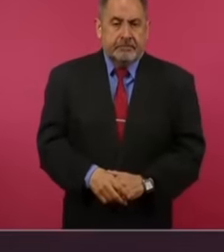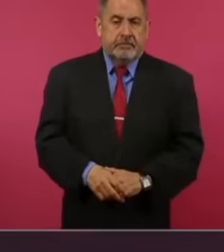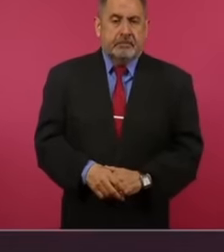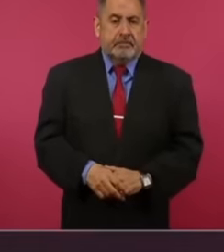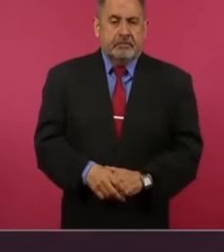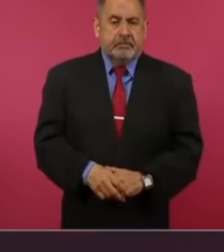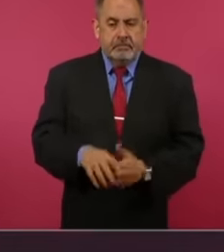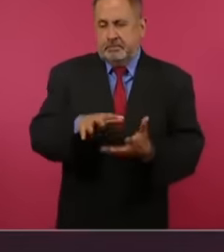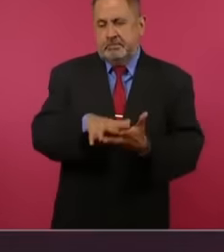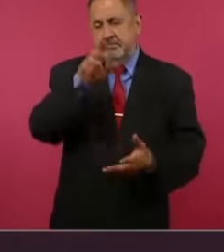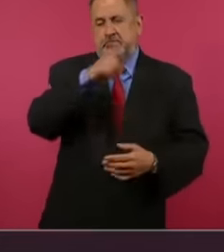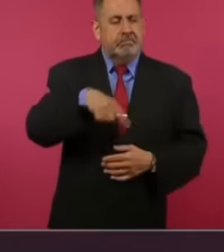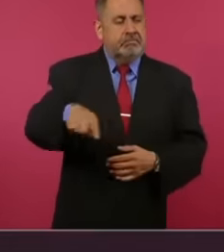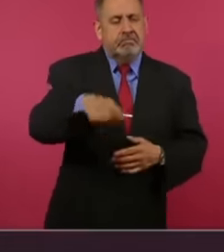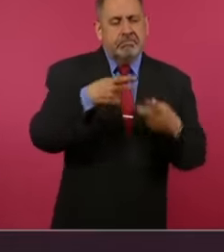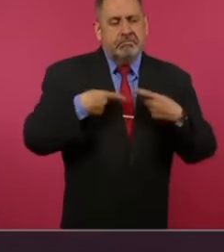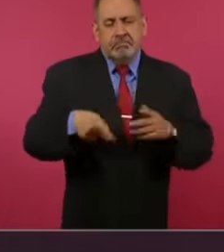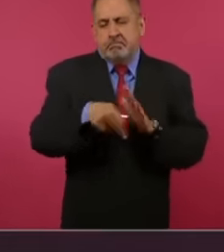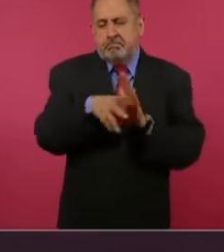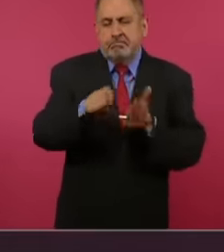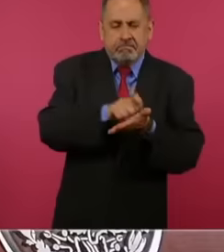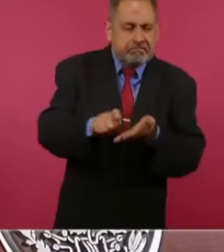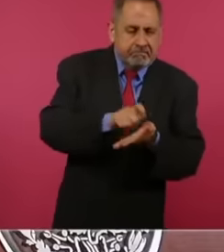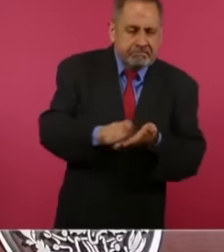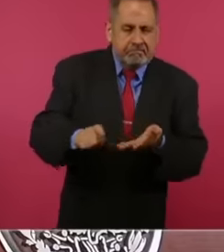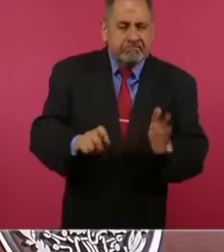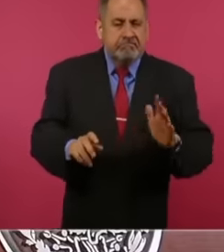La mayoría de los periodistas